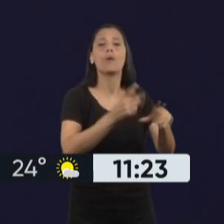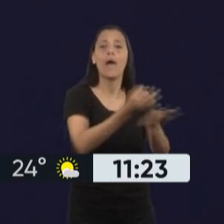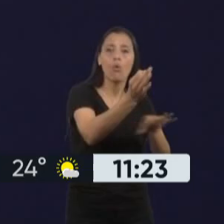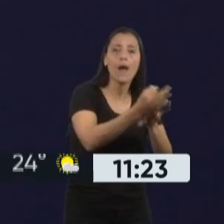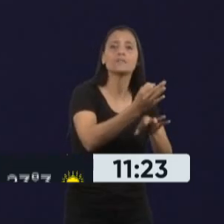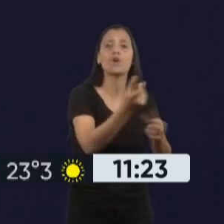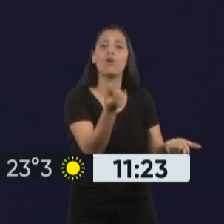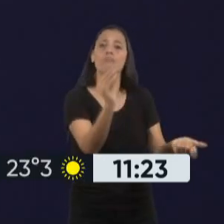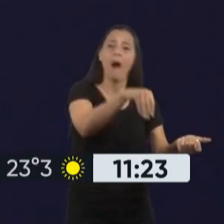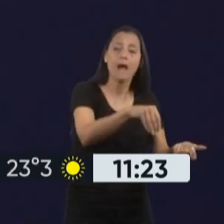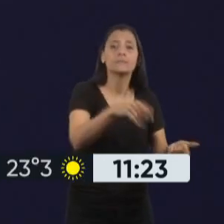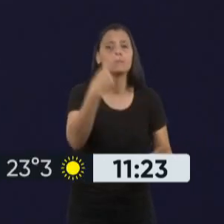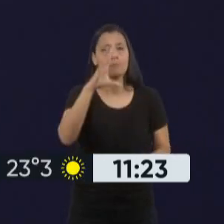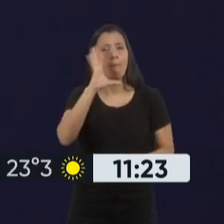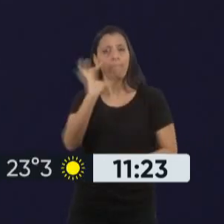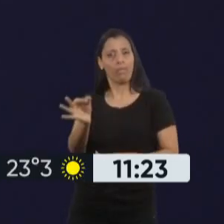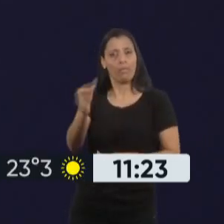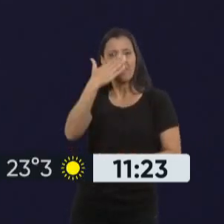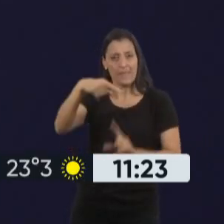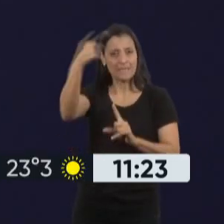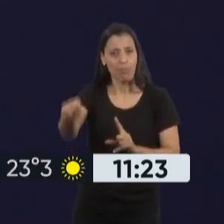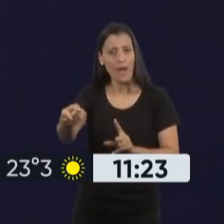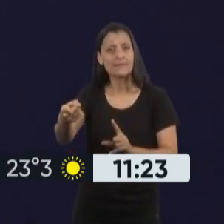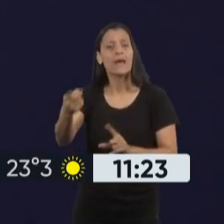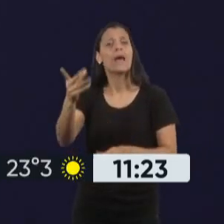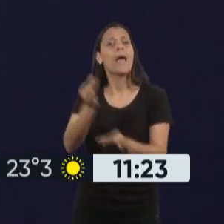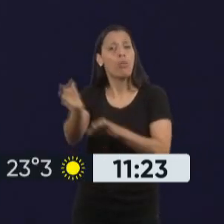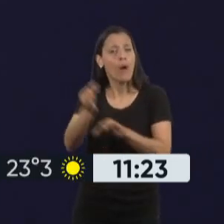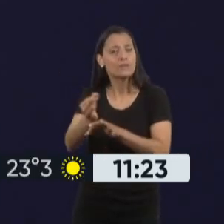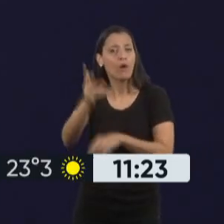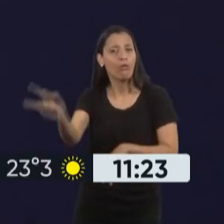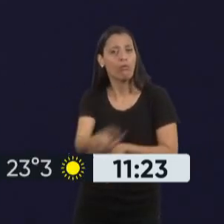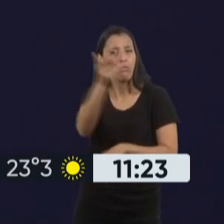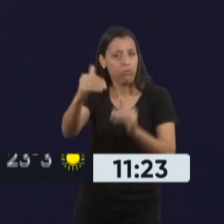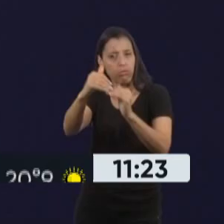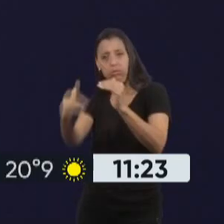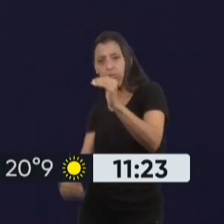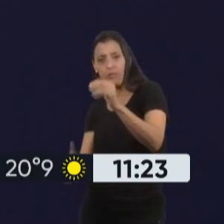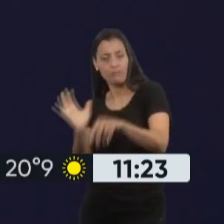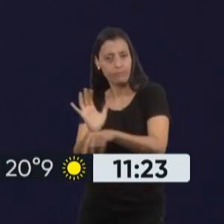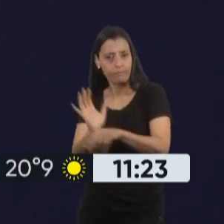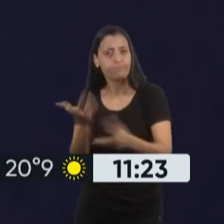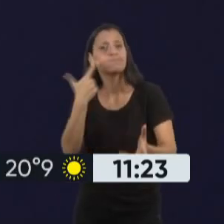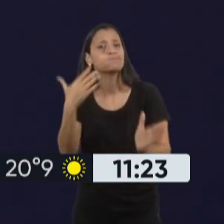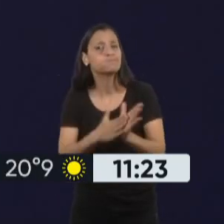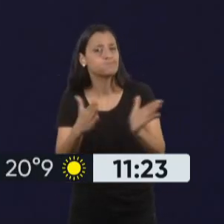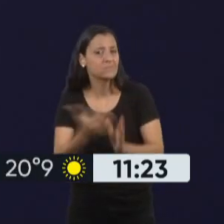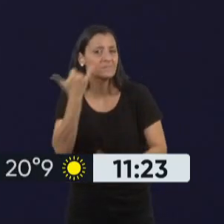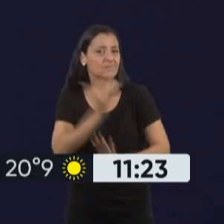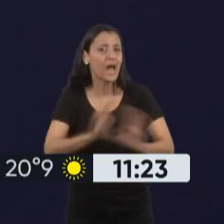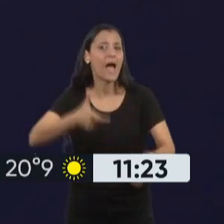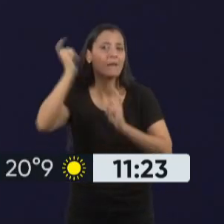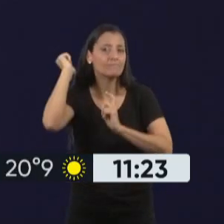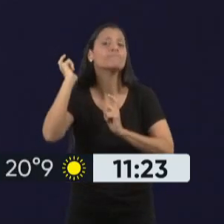los niveles de educación caían estrepitosamente año a año tomando las pruebas PISA, por ponerte un